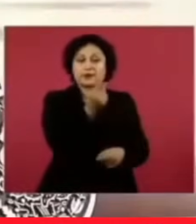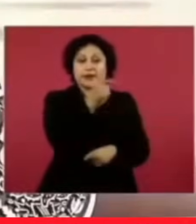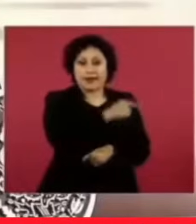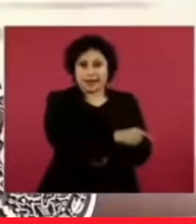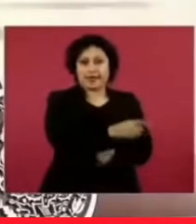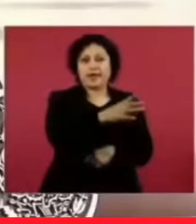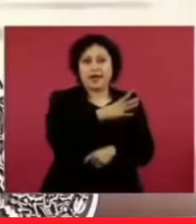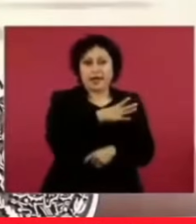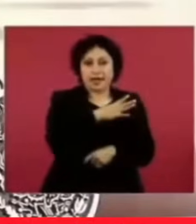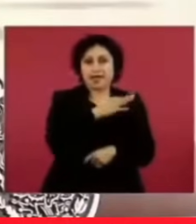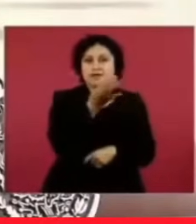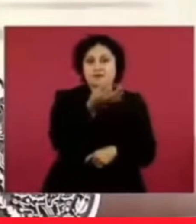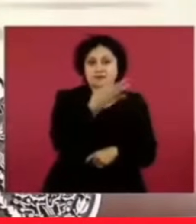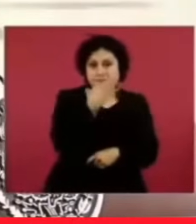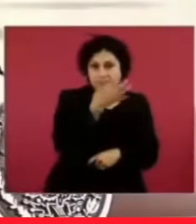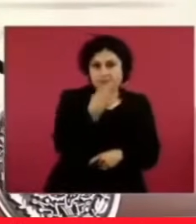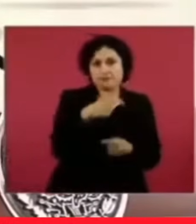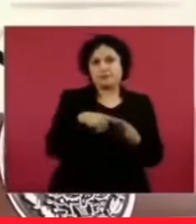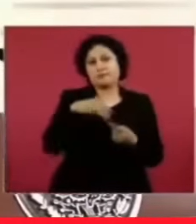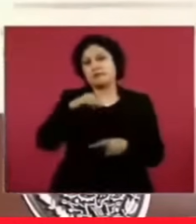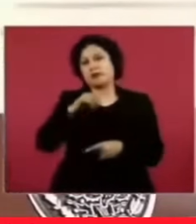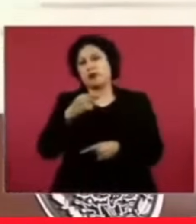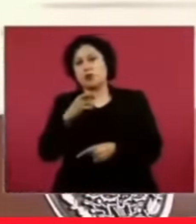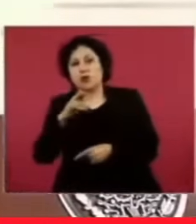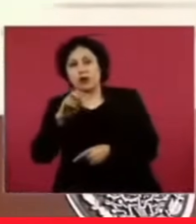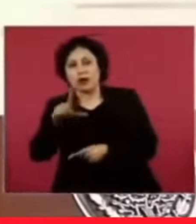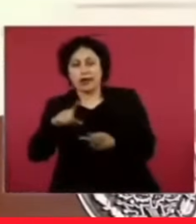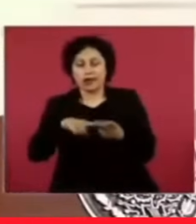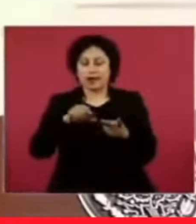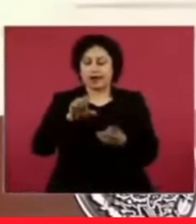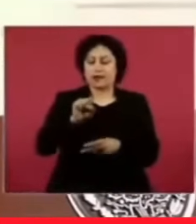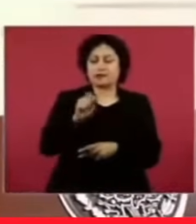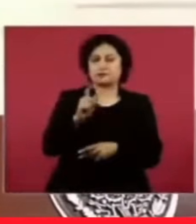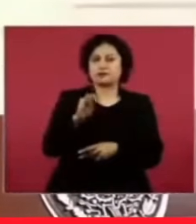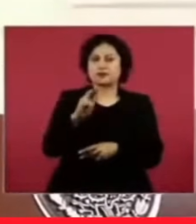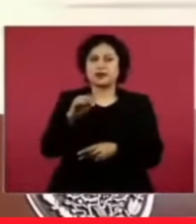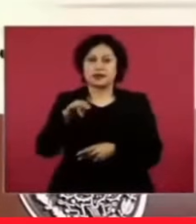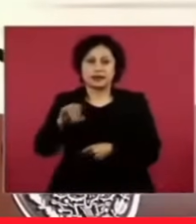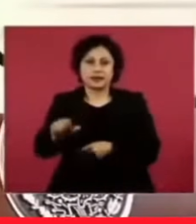y hay aspirina, acilinina